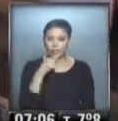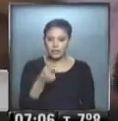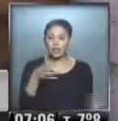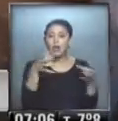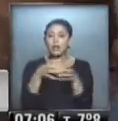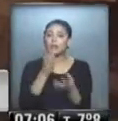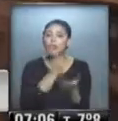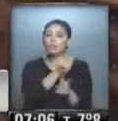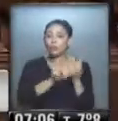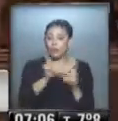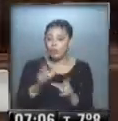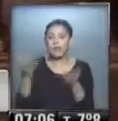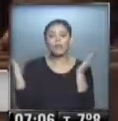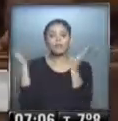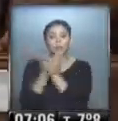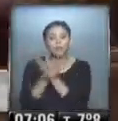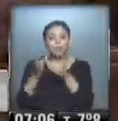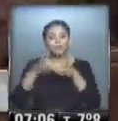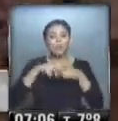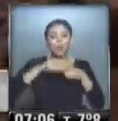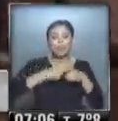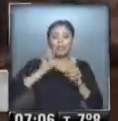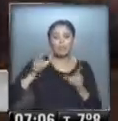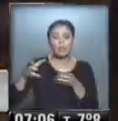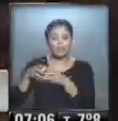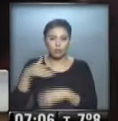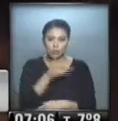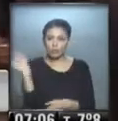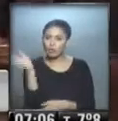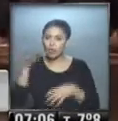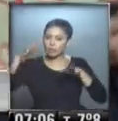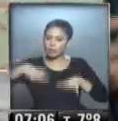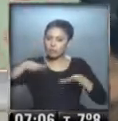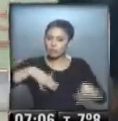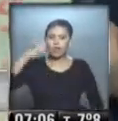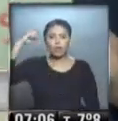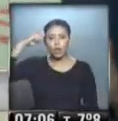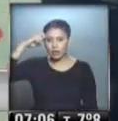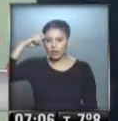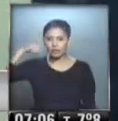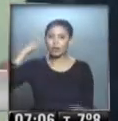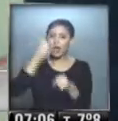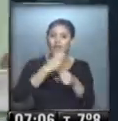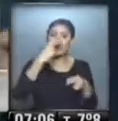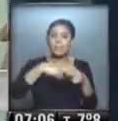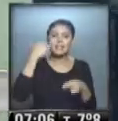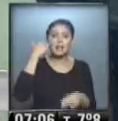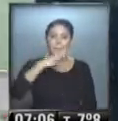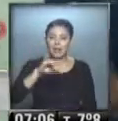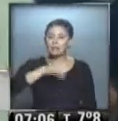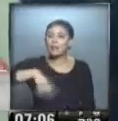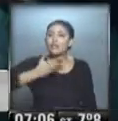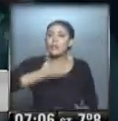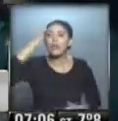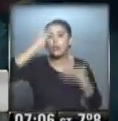Organizaciones de derechos humanos, estudiantiles, políticas y sociales marcharon desde el Congreso Nacional hacia la Plaza de Mayo en reclamo